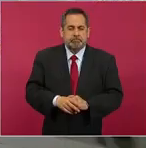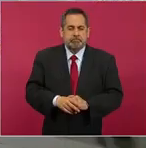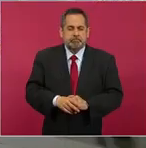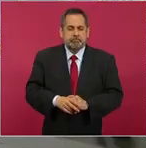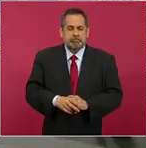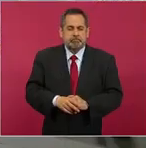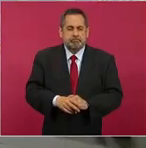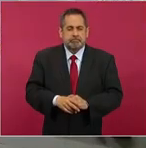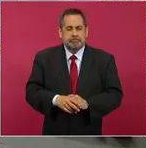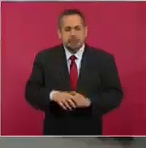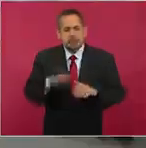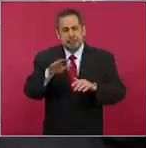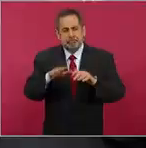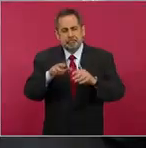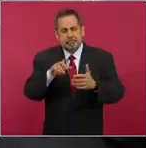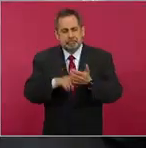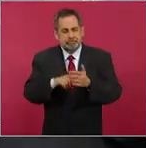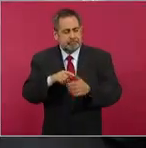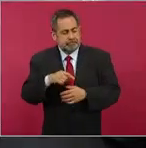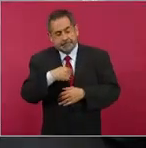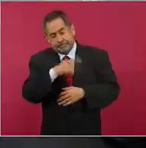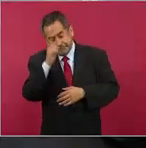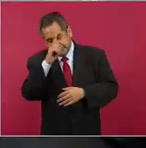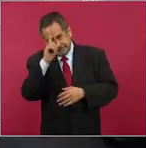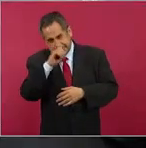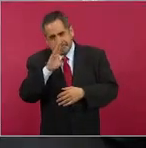A veces los mal aconsejan.